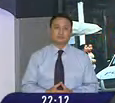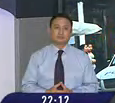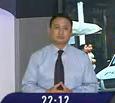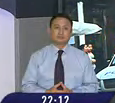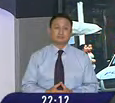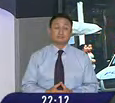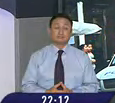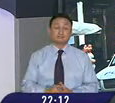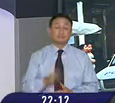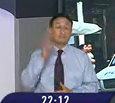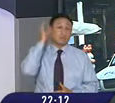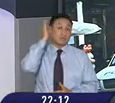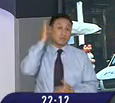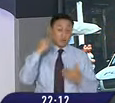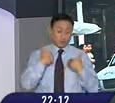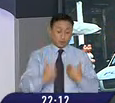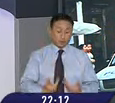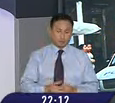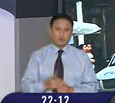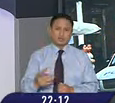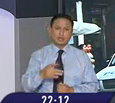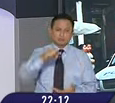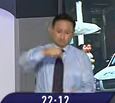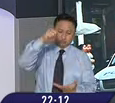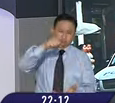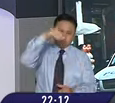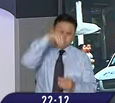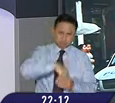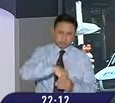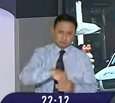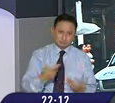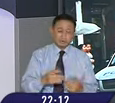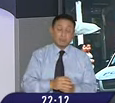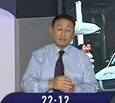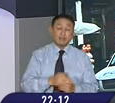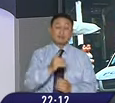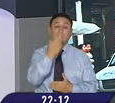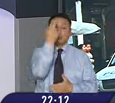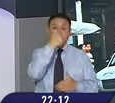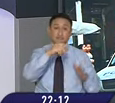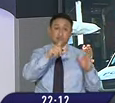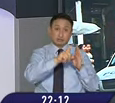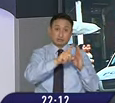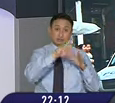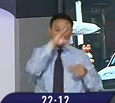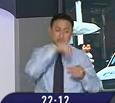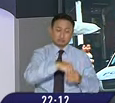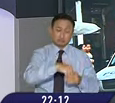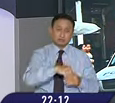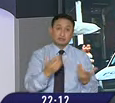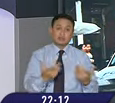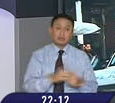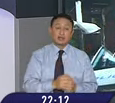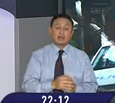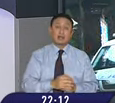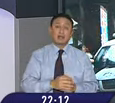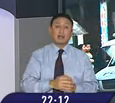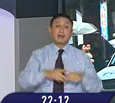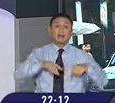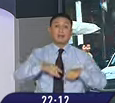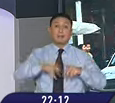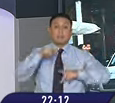El cuerpo de una mujer fue encontrado dentro de una maleta. El hecho se registró en la habitación de un hotel en el balneario de Montañita, en el